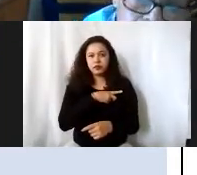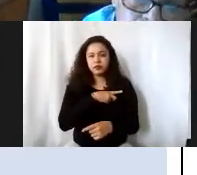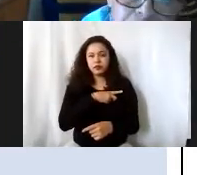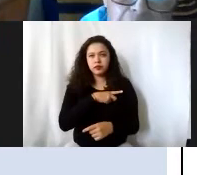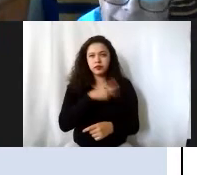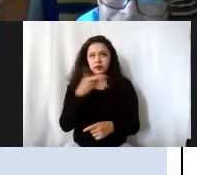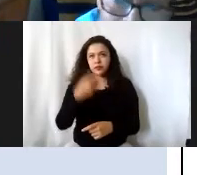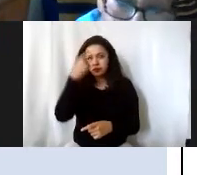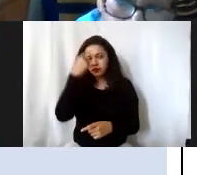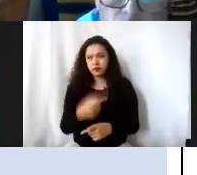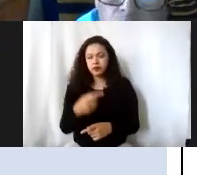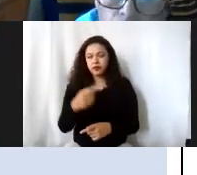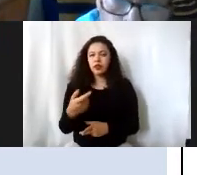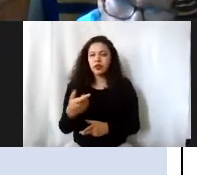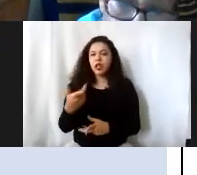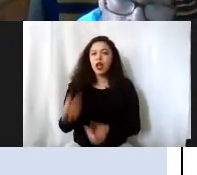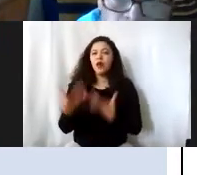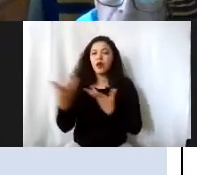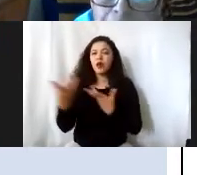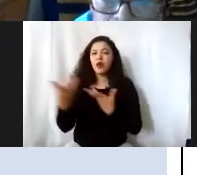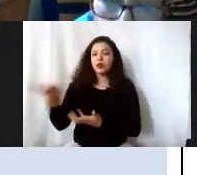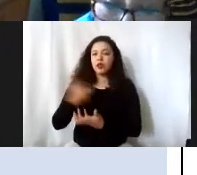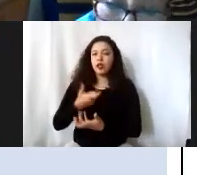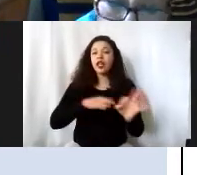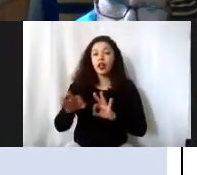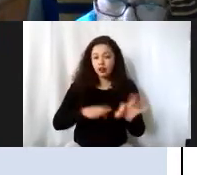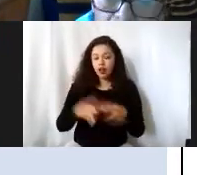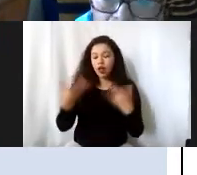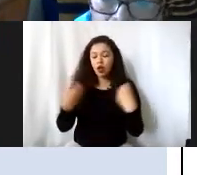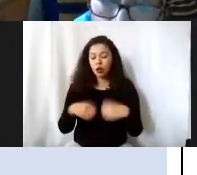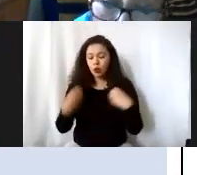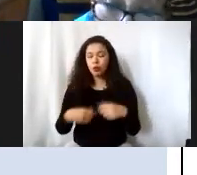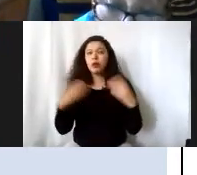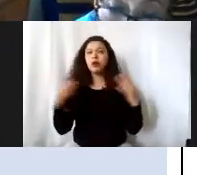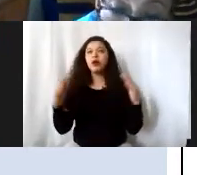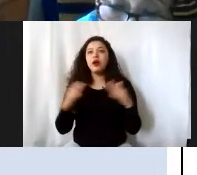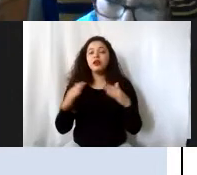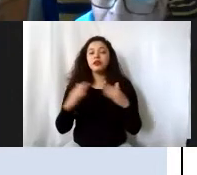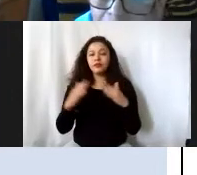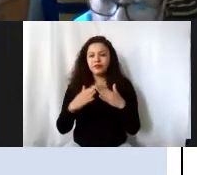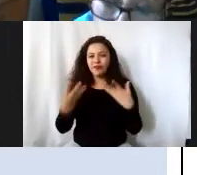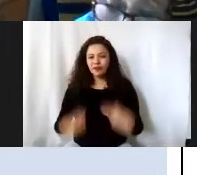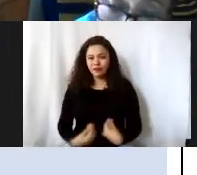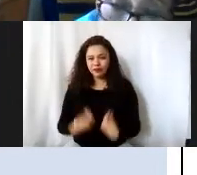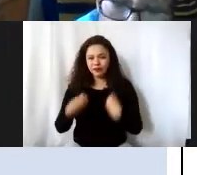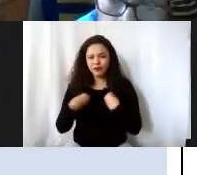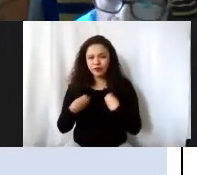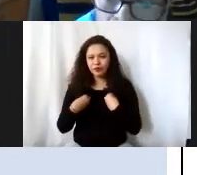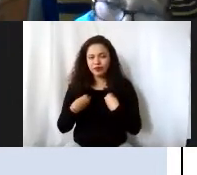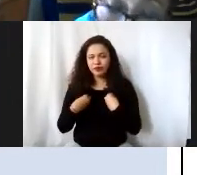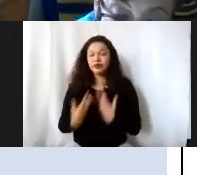per cápita, trabajo, ocupación, vivienda. Aquí ya agrega